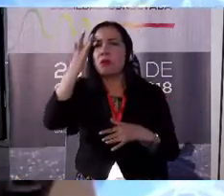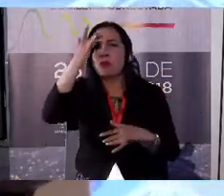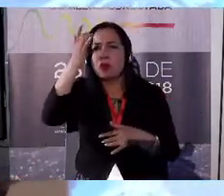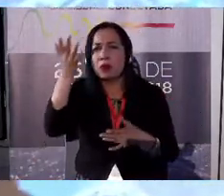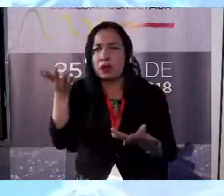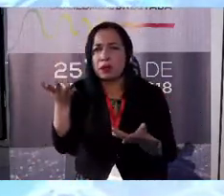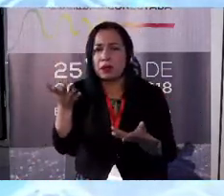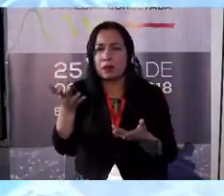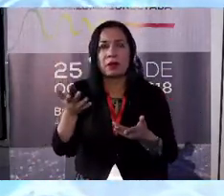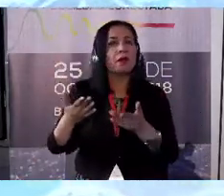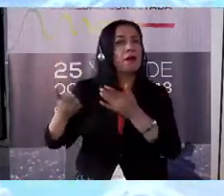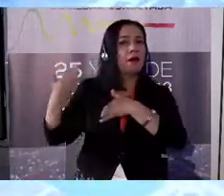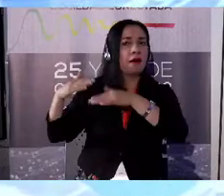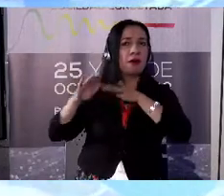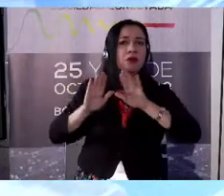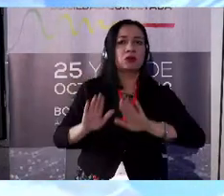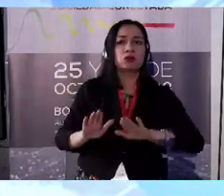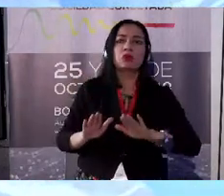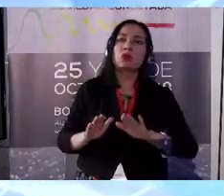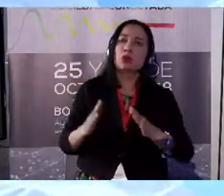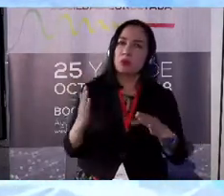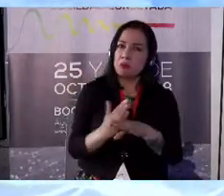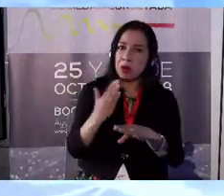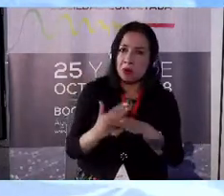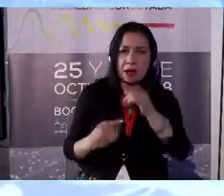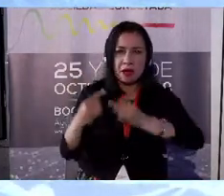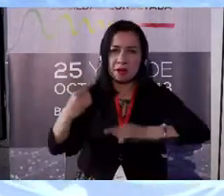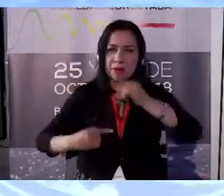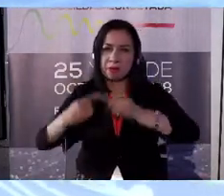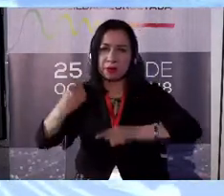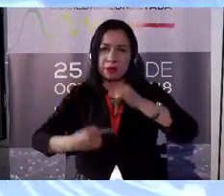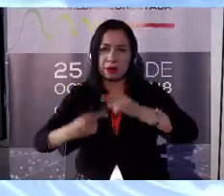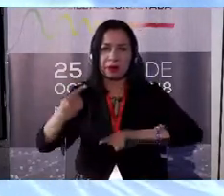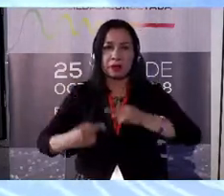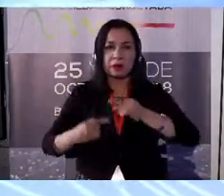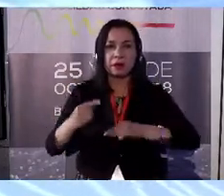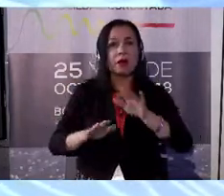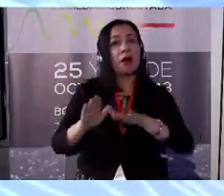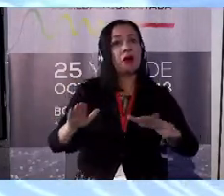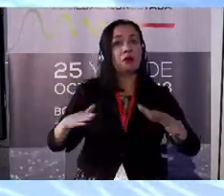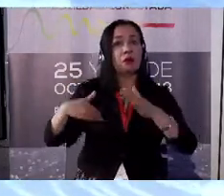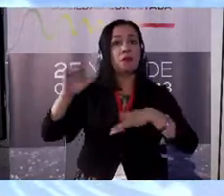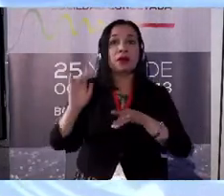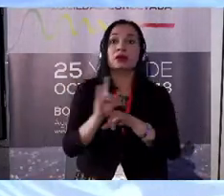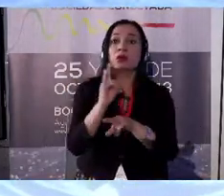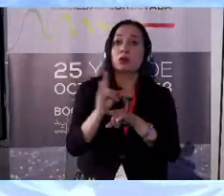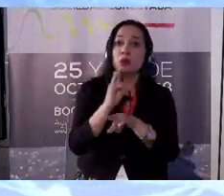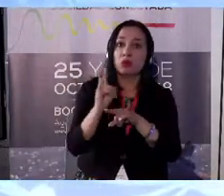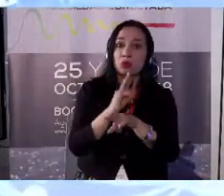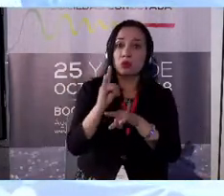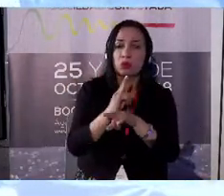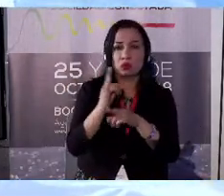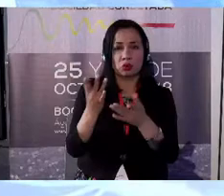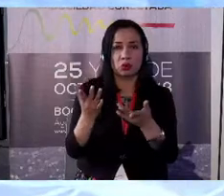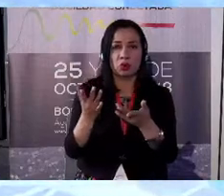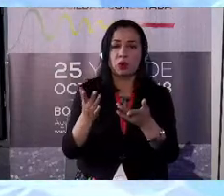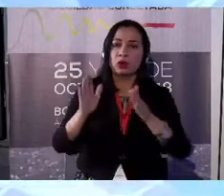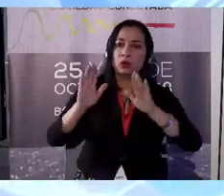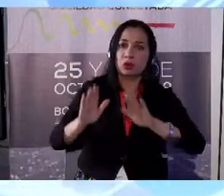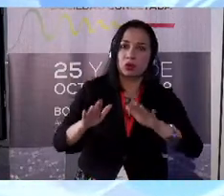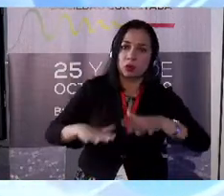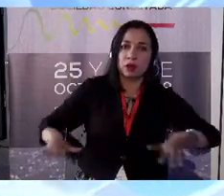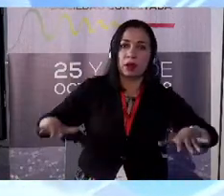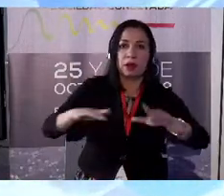En la época pues, se suscitaron polémicas. Quienes hacían mayor uso del espectro eran